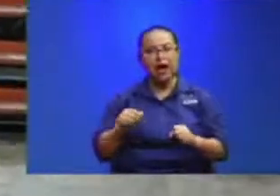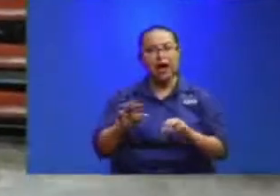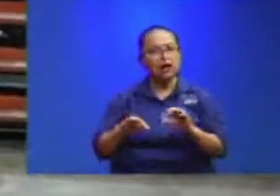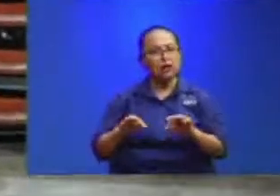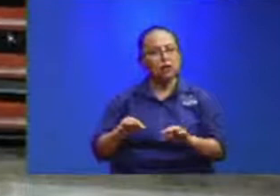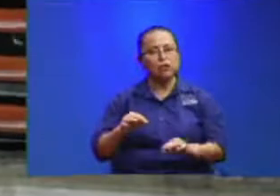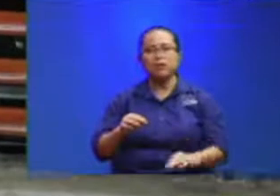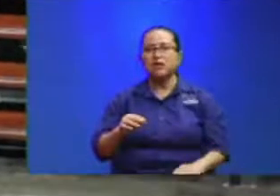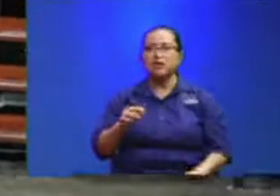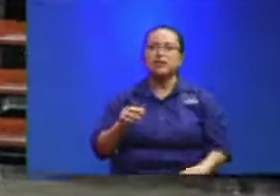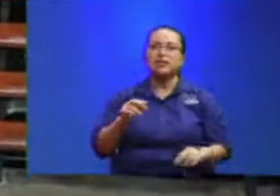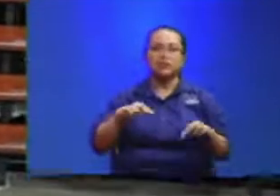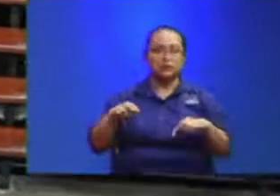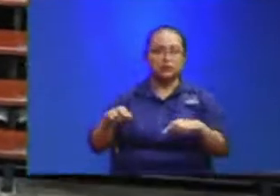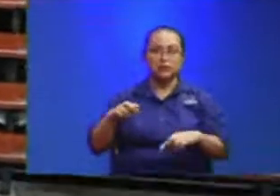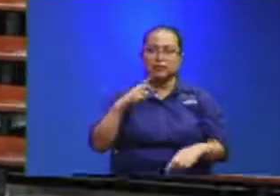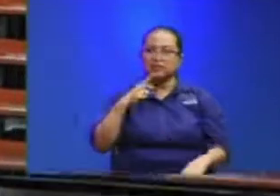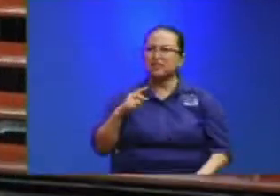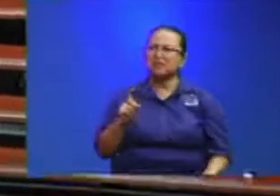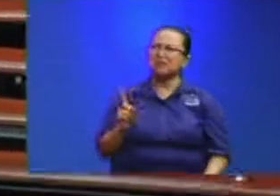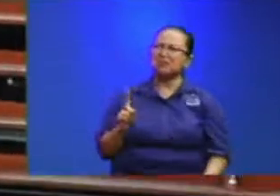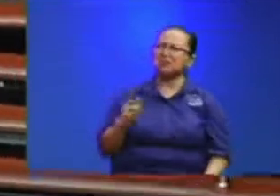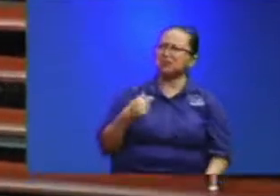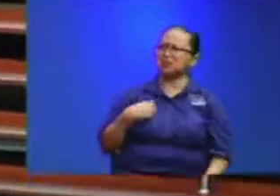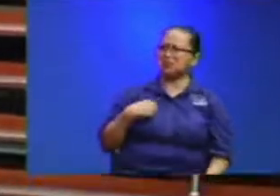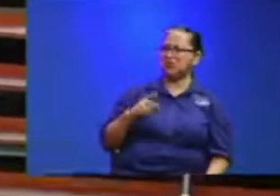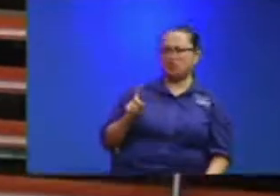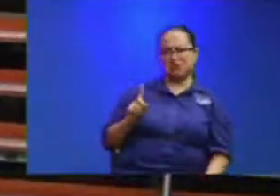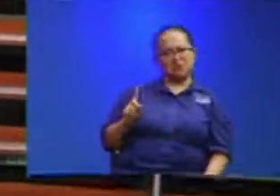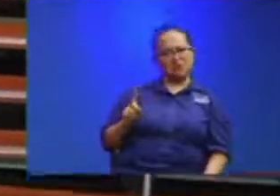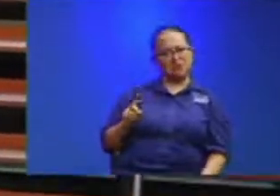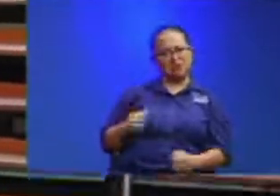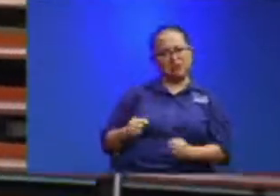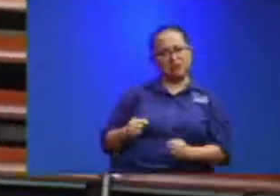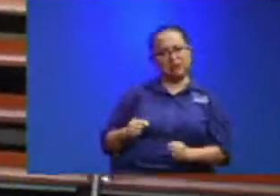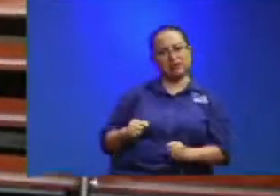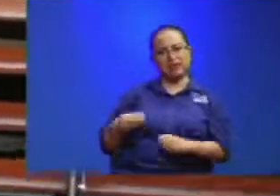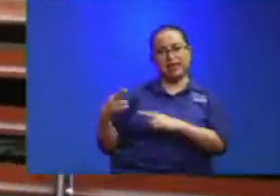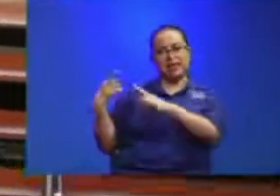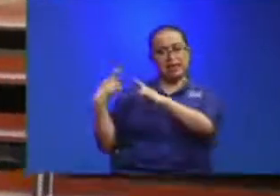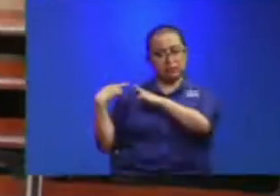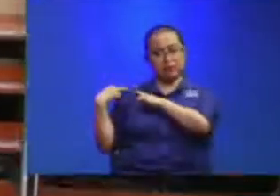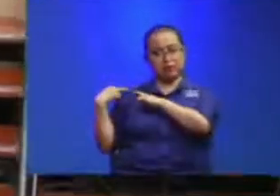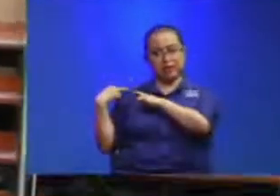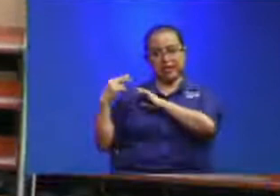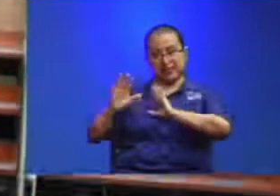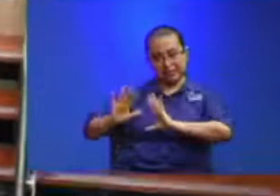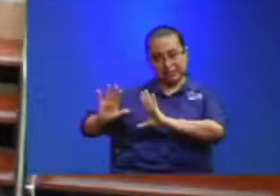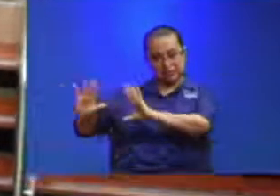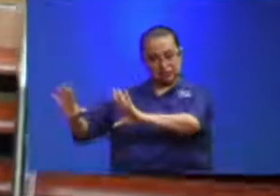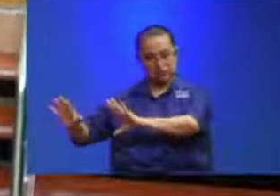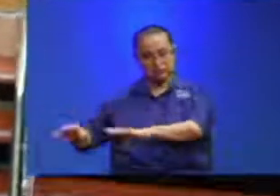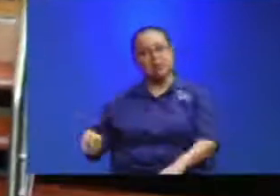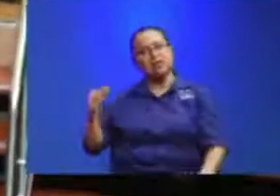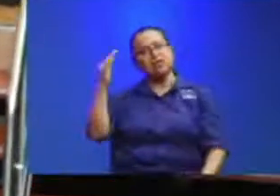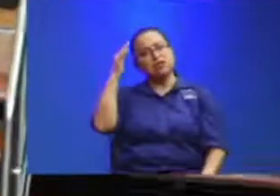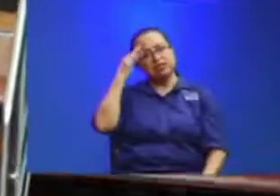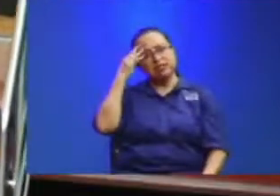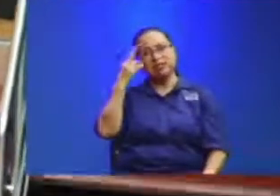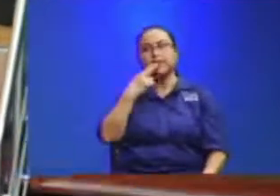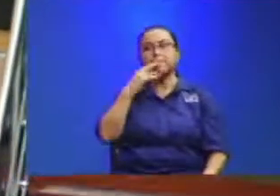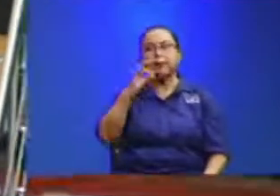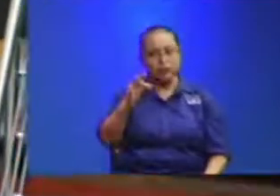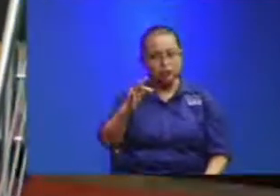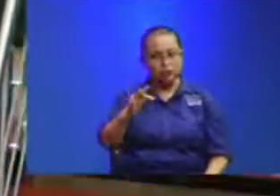gracias señor tengo muchas cosas que hacer entonces desechar la responsabilidad yo conozco hermanos en cristo jesús